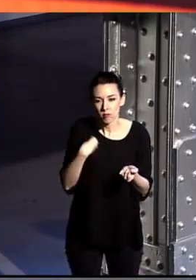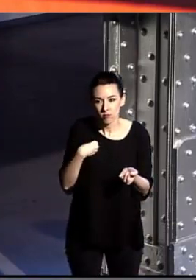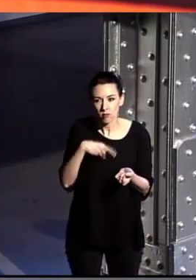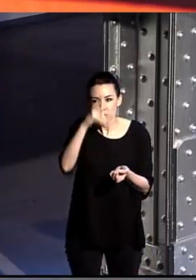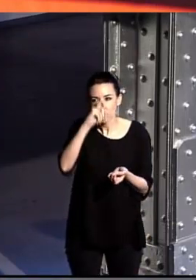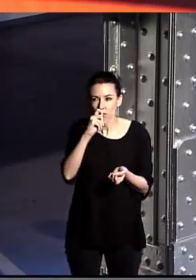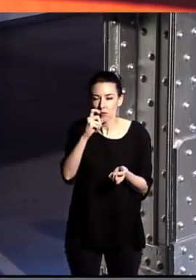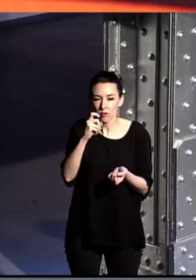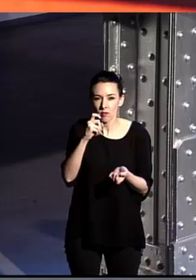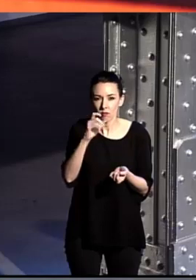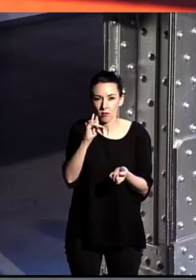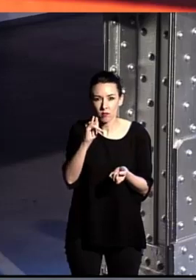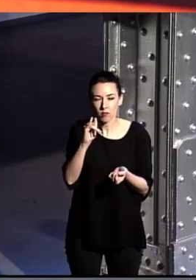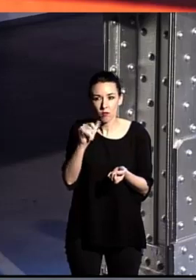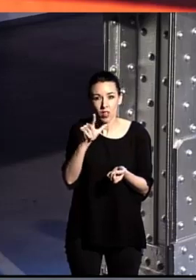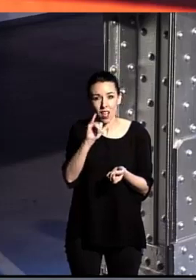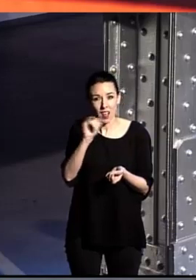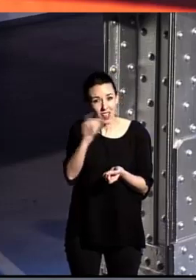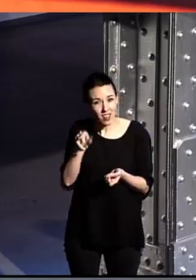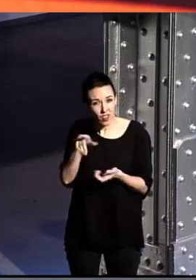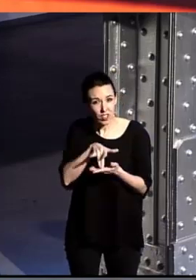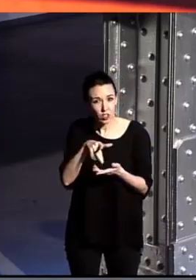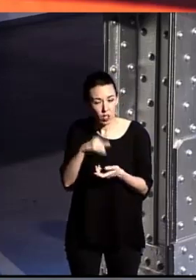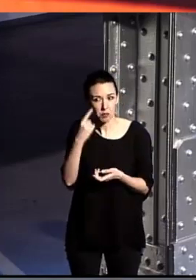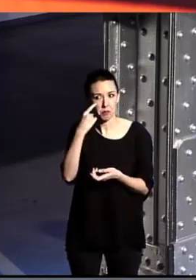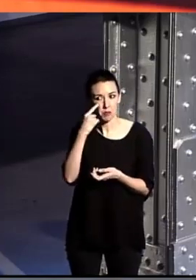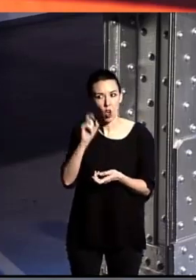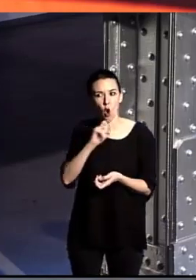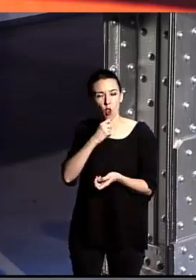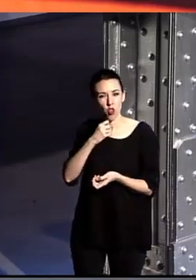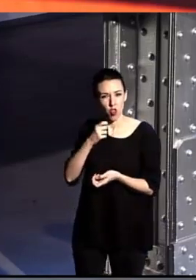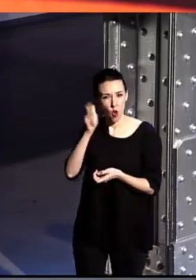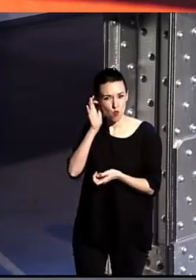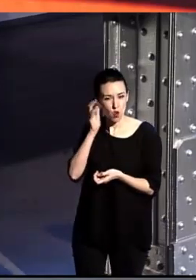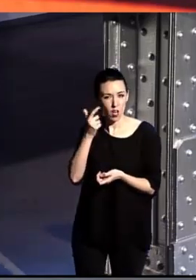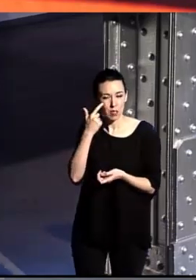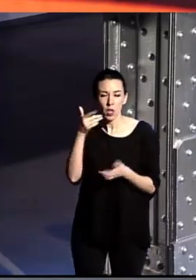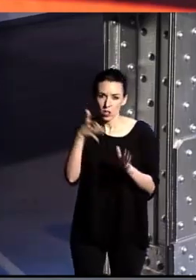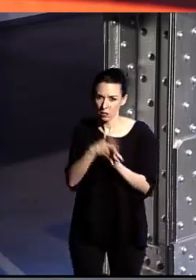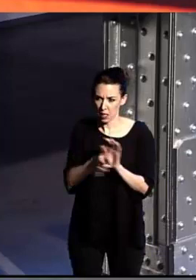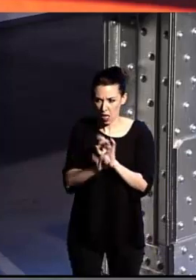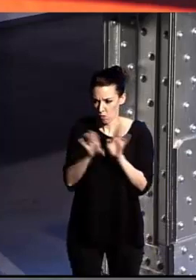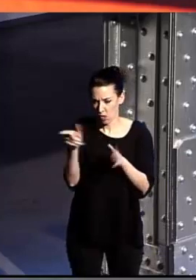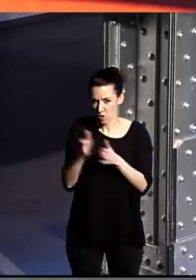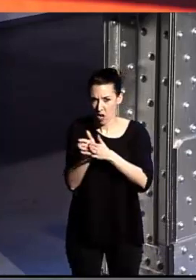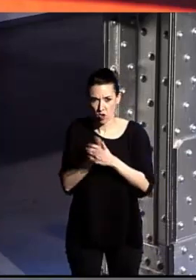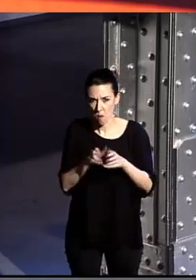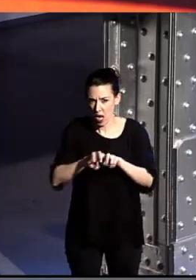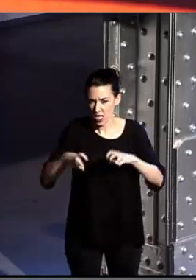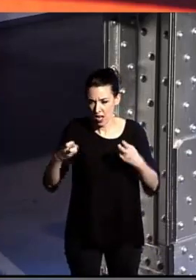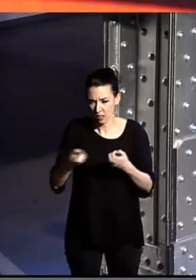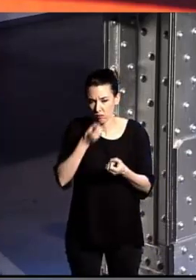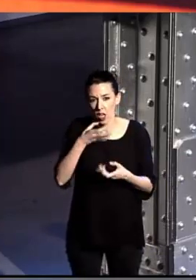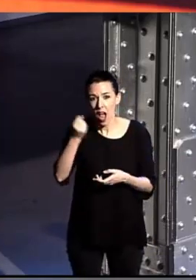el recuerdo que yo tenía de Lizzie, me llamó mucho la atención lo de la misoginia, pero ellas ya lo han explicado muy bien, mis compañeras lo han explicado muy bien, y